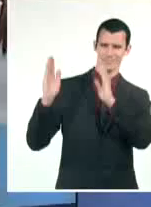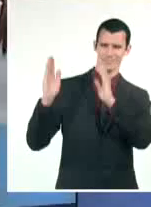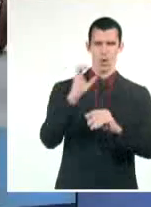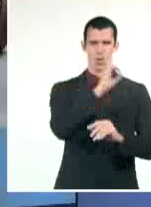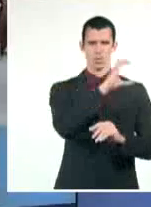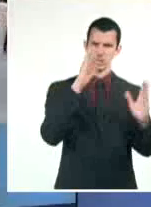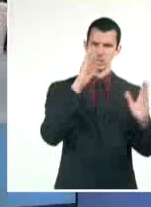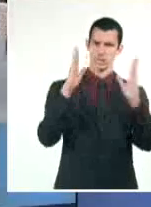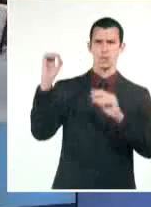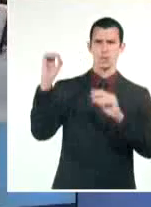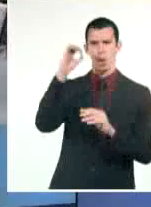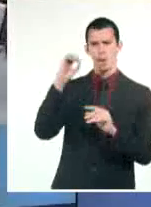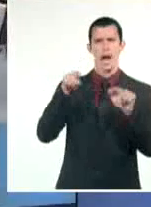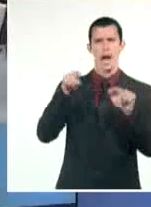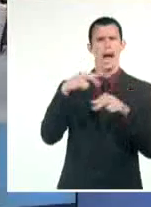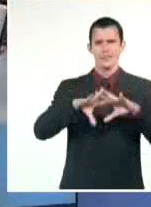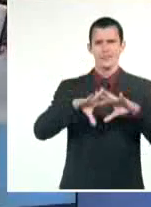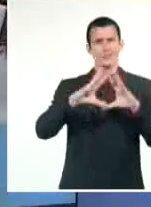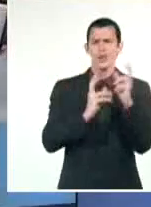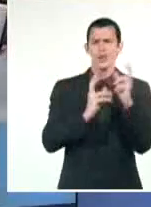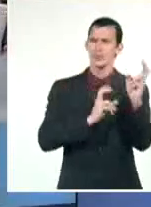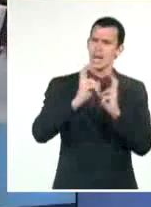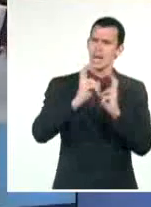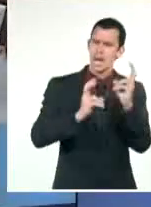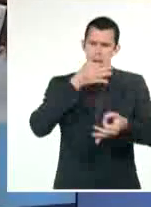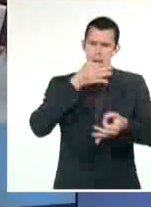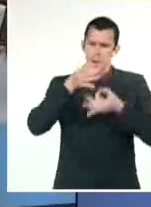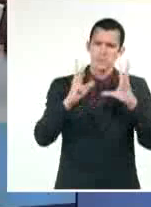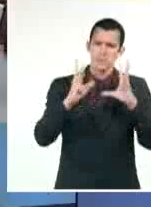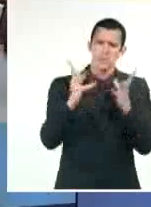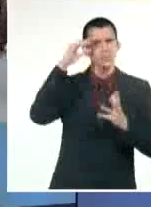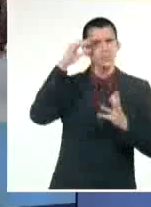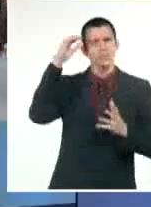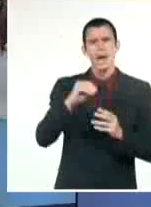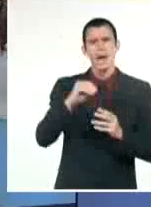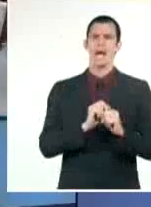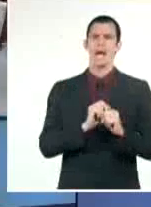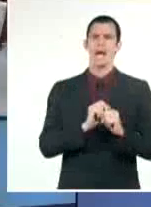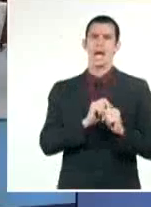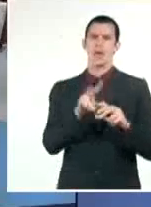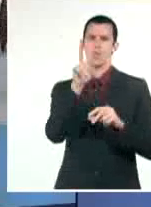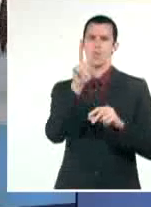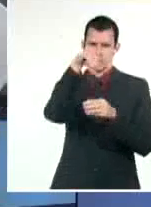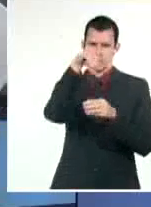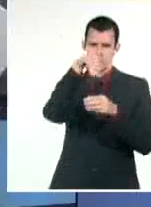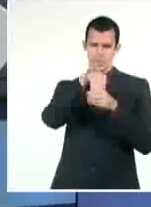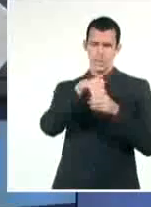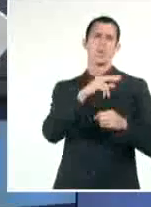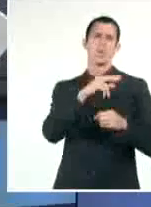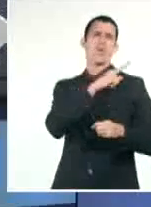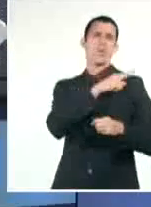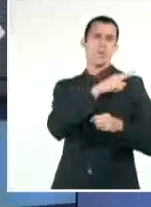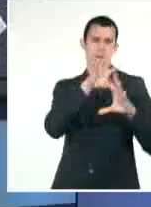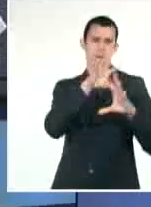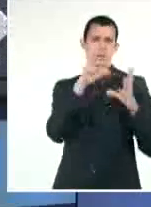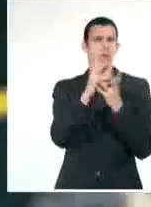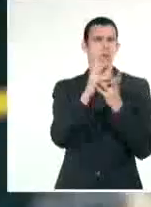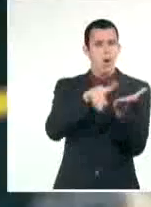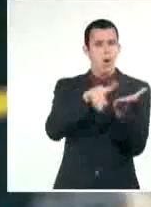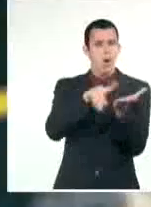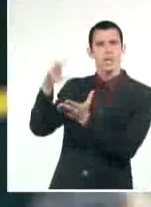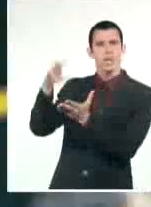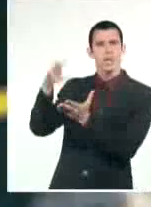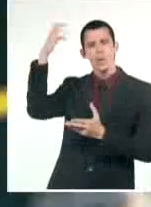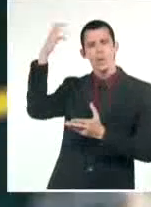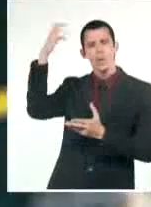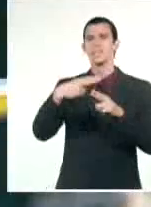apoyar el trabajo de los intendentes en el cumplimiento de la Ley de Soberanía Alimentaria y Seguridad Alimentaria y Nutricional. La